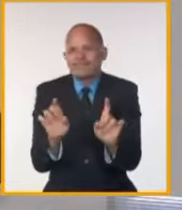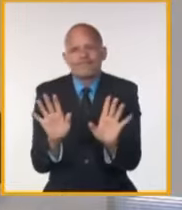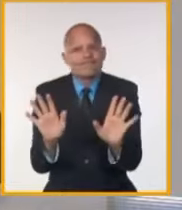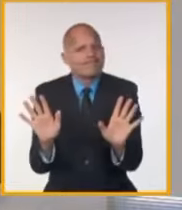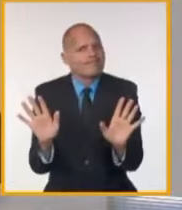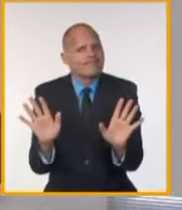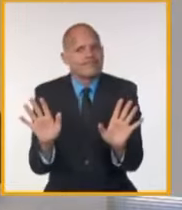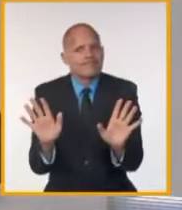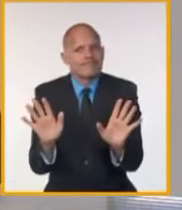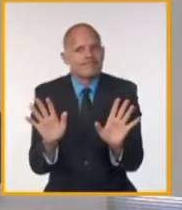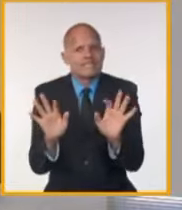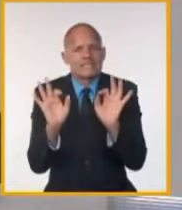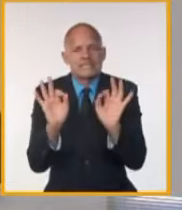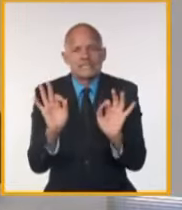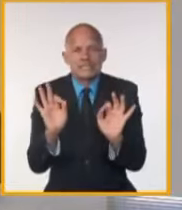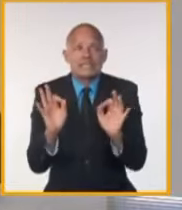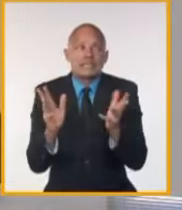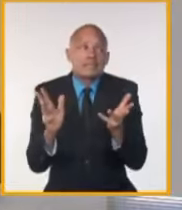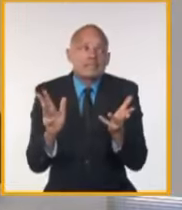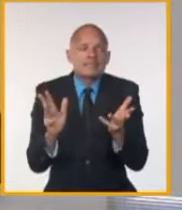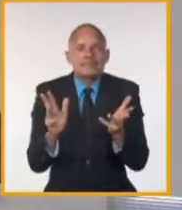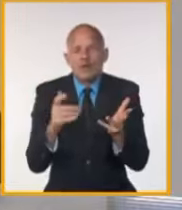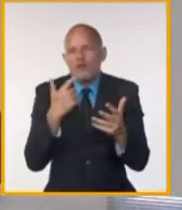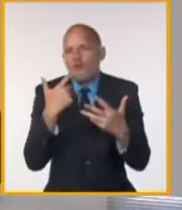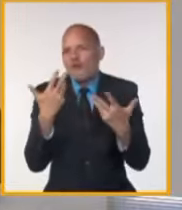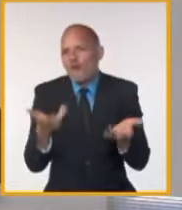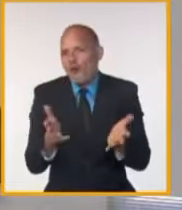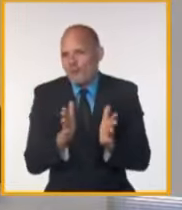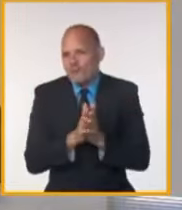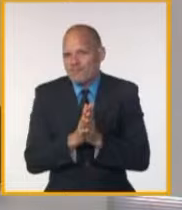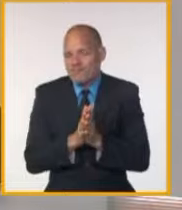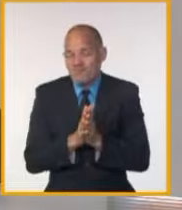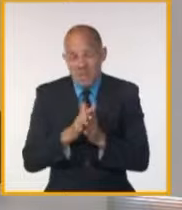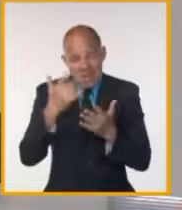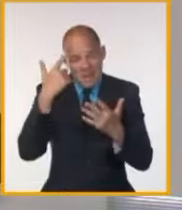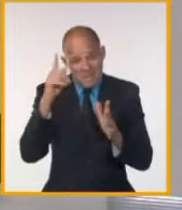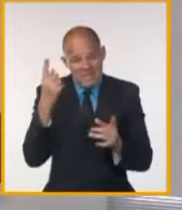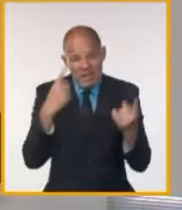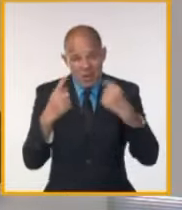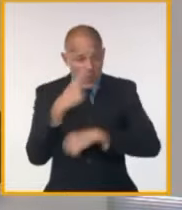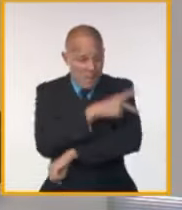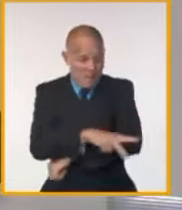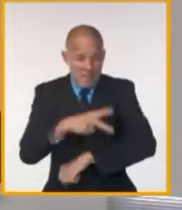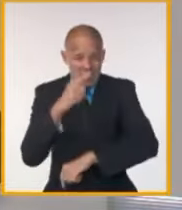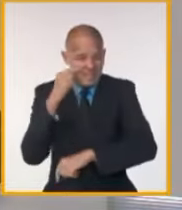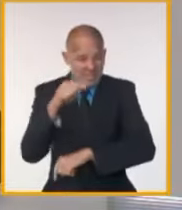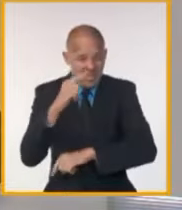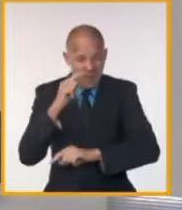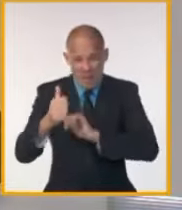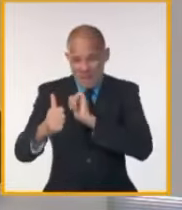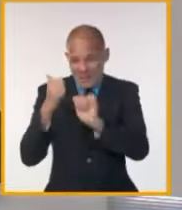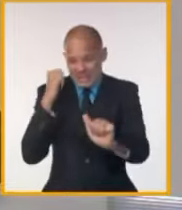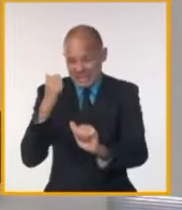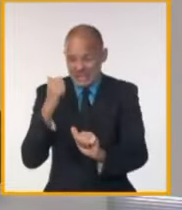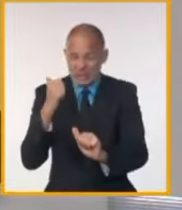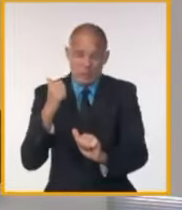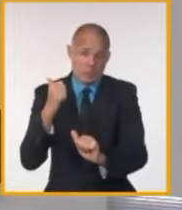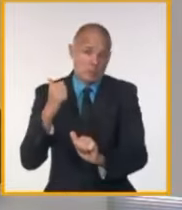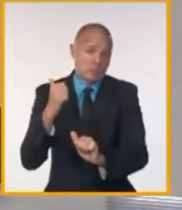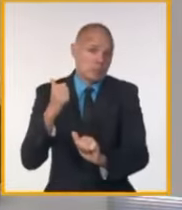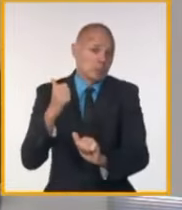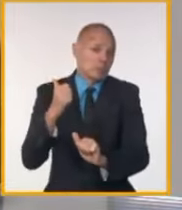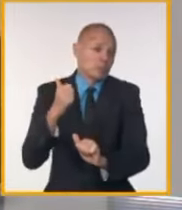eh sería terrible un retroceso en varios países en la región y el ascenso de nuevos gobiernos de